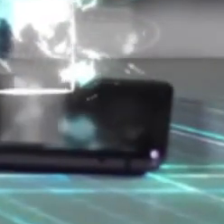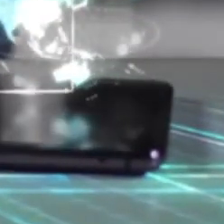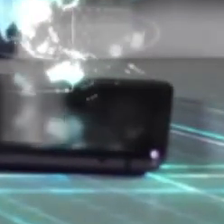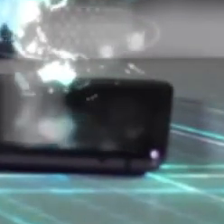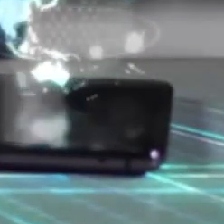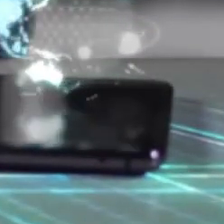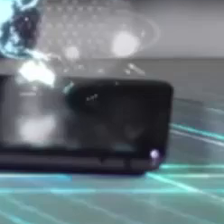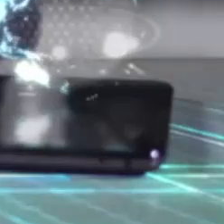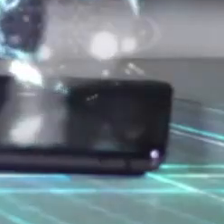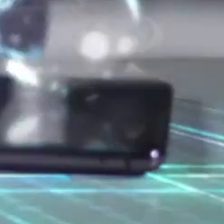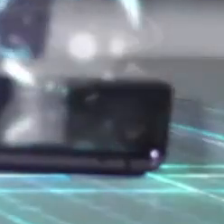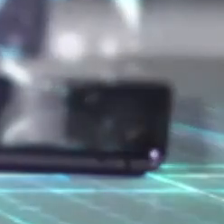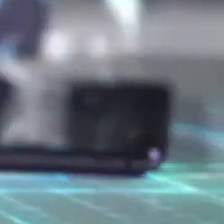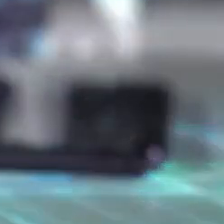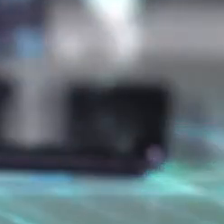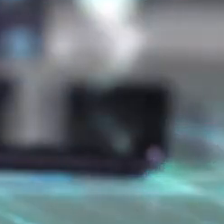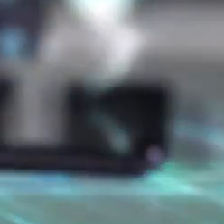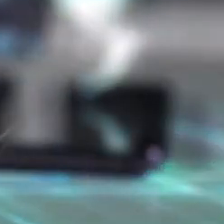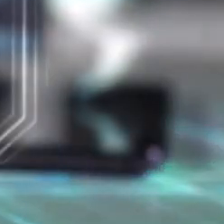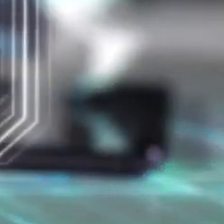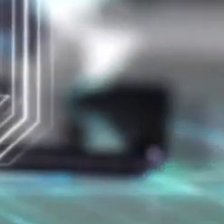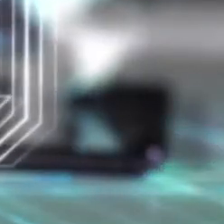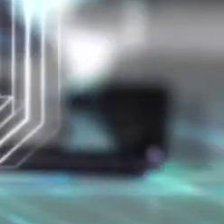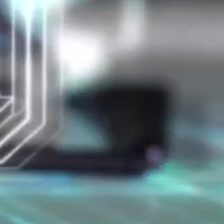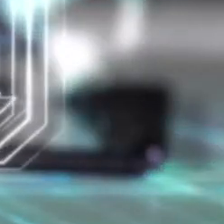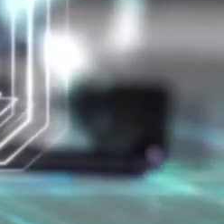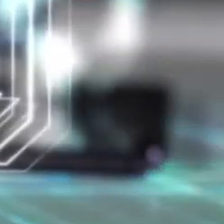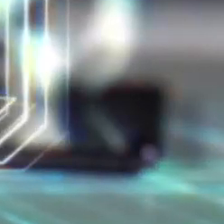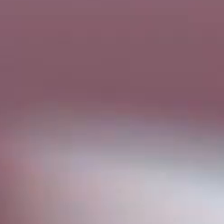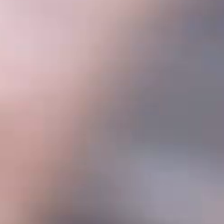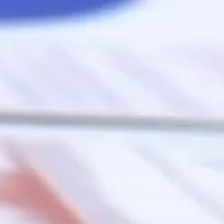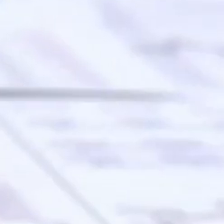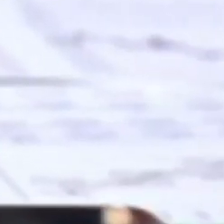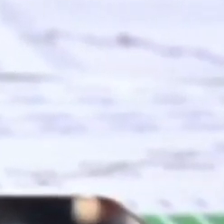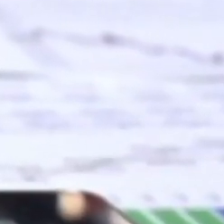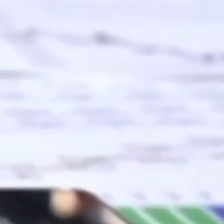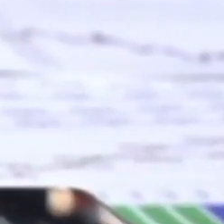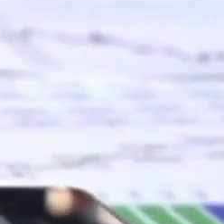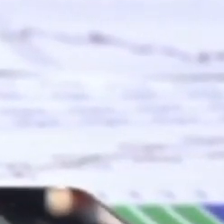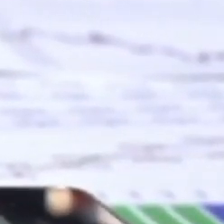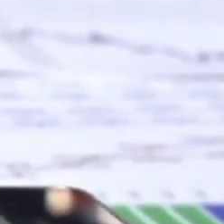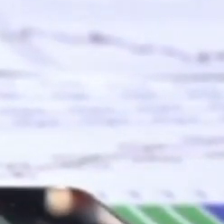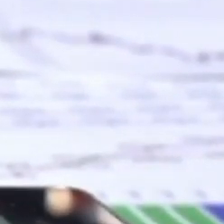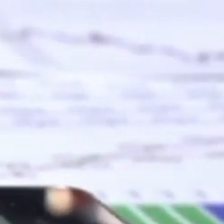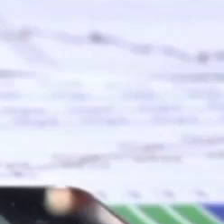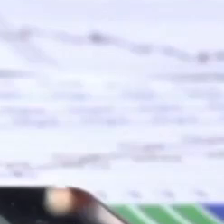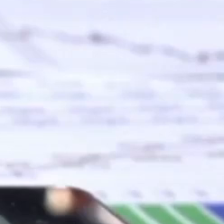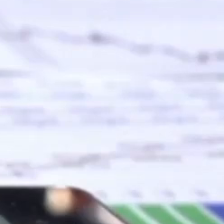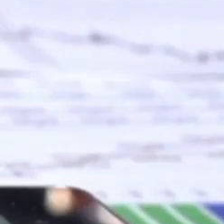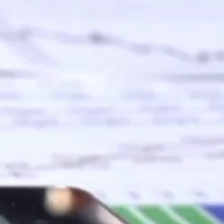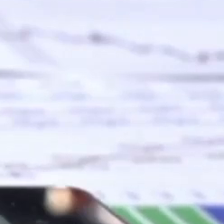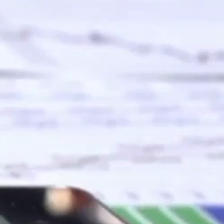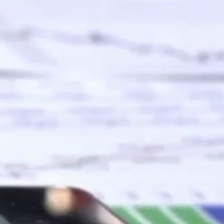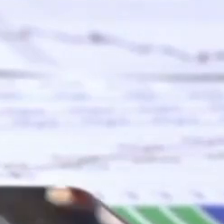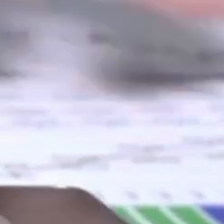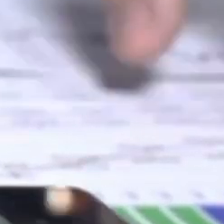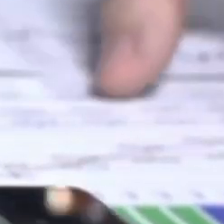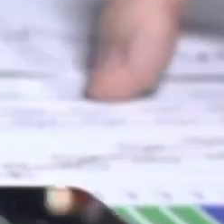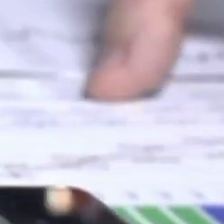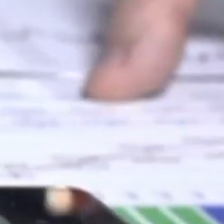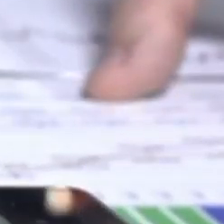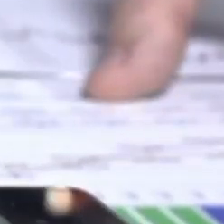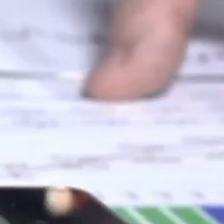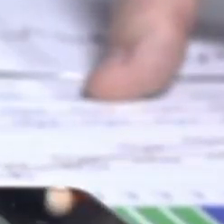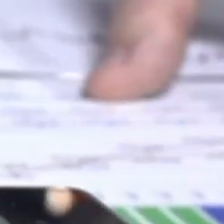y el desarrollo de algoritmos innovadores que transforman las organizaciones en el mundo actual. Esta maestría te preparará para roles altamente demandados